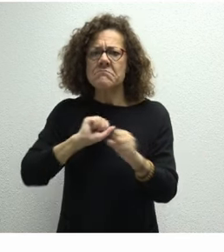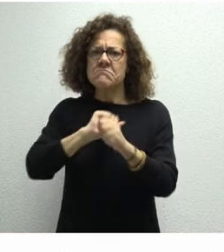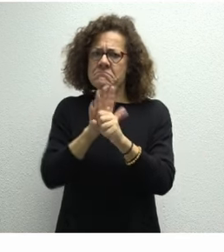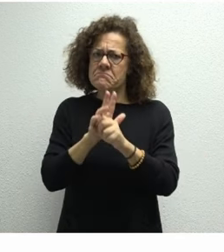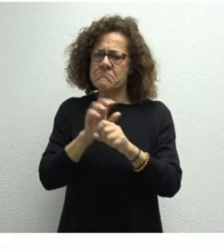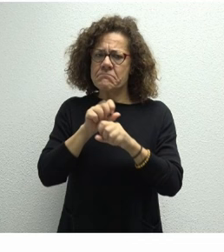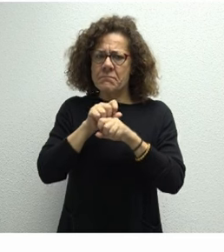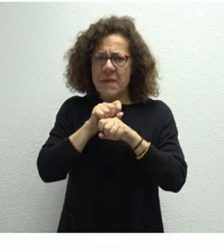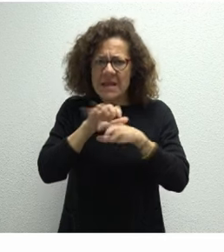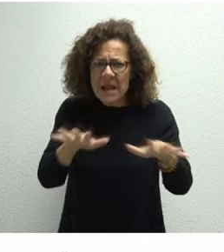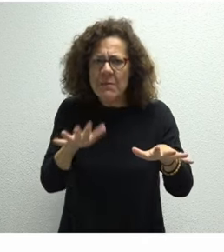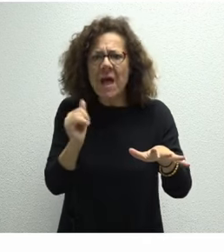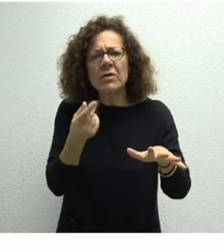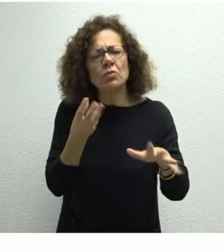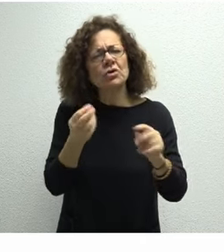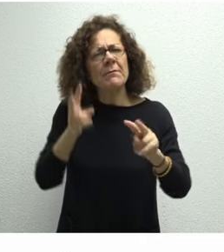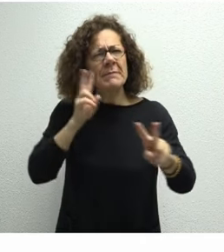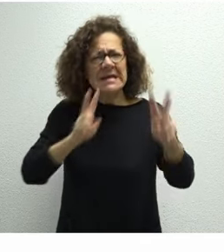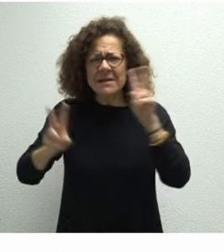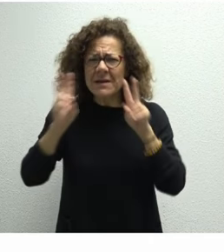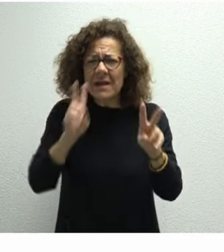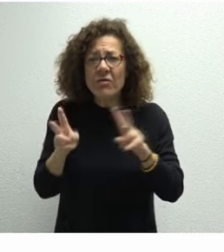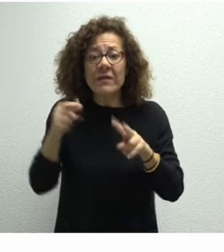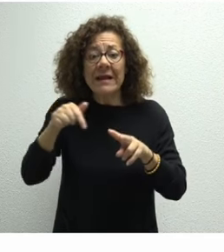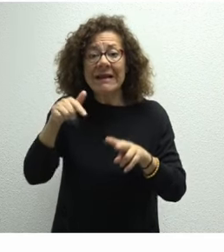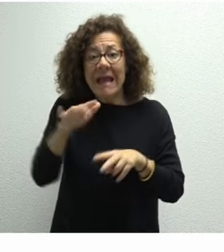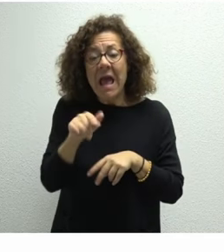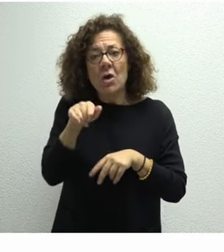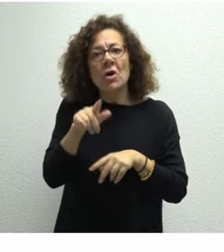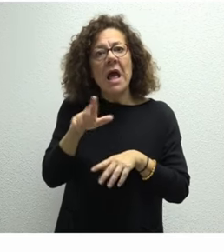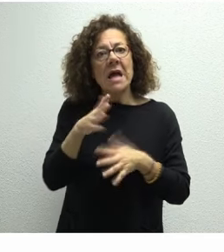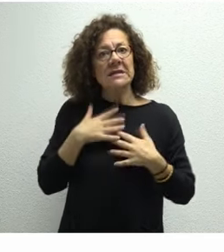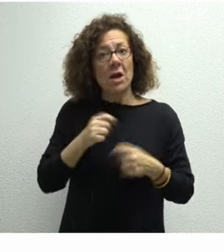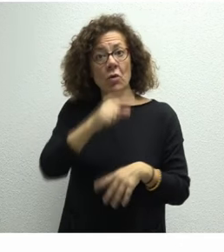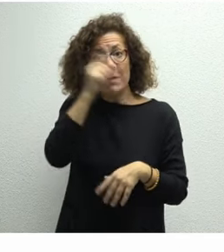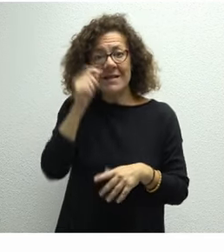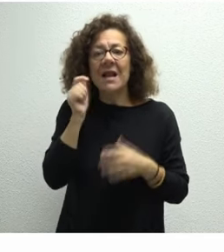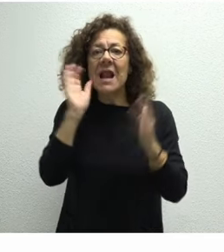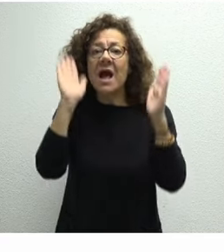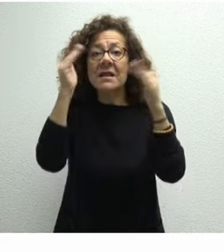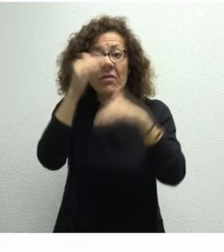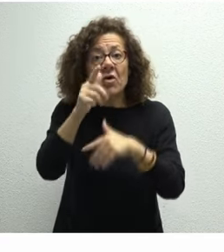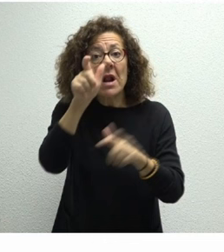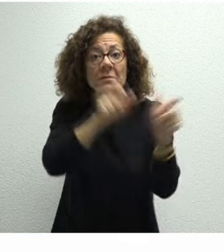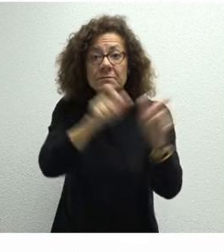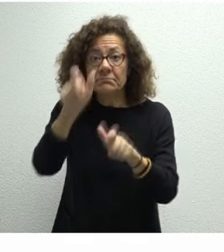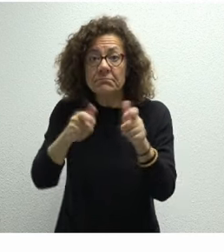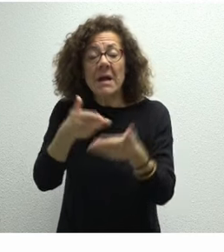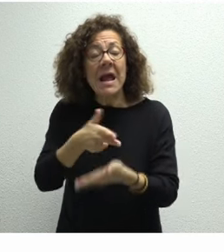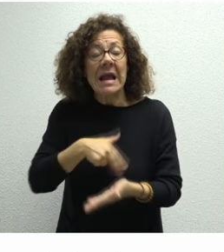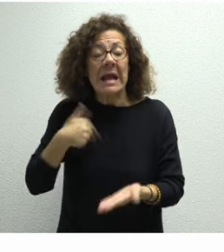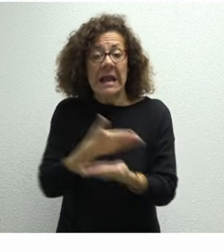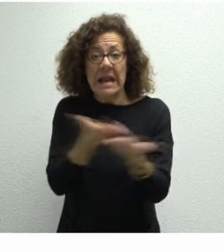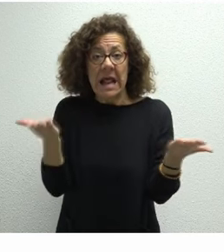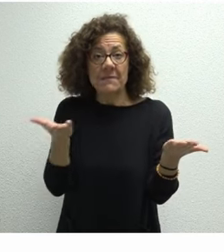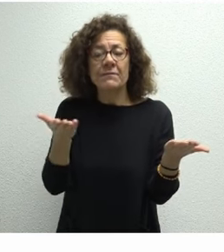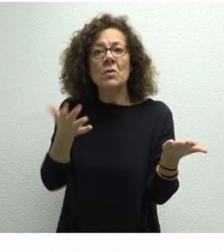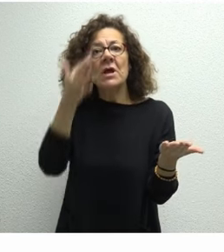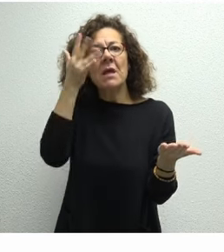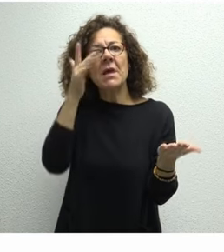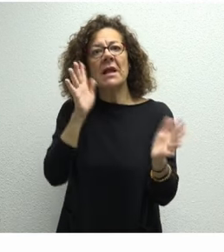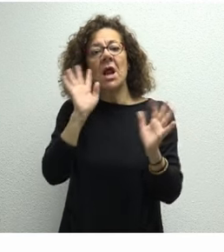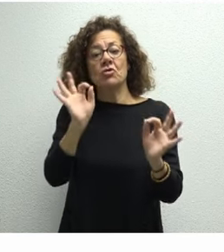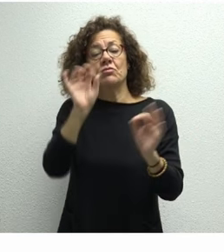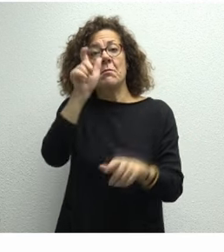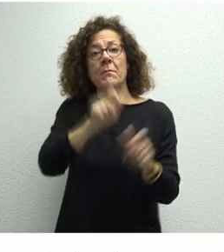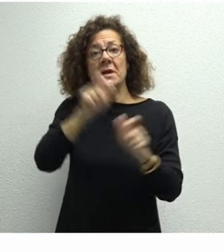ha habido como muchísima visibilización sobre lo que está ocurriendo con la Salud Mental y la atención a la ciudadanía en general Pues imaginaros en el caso de